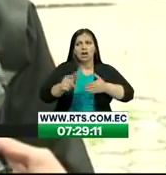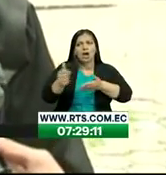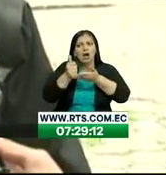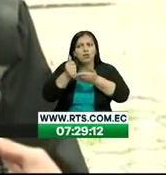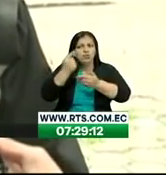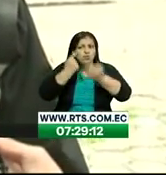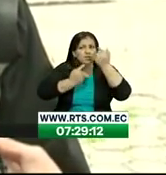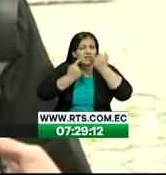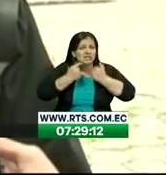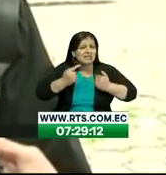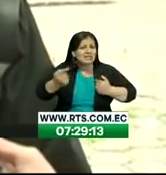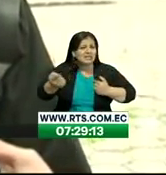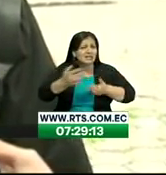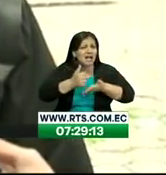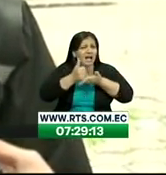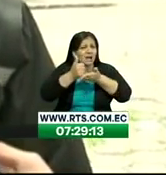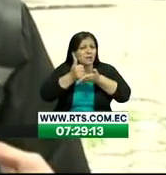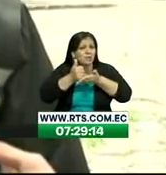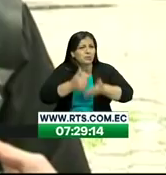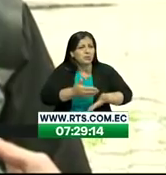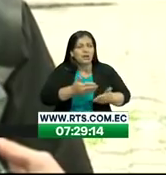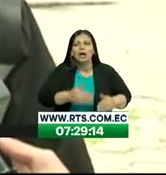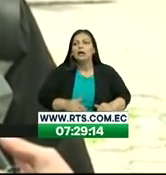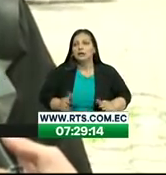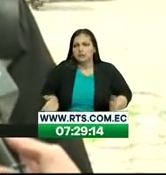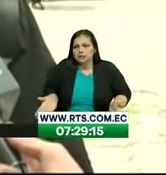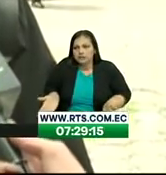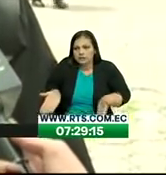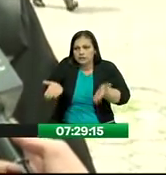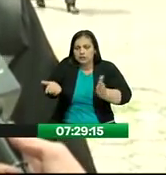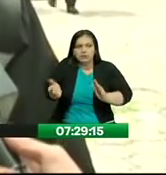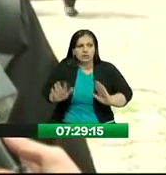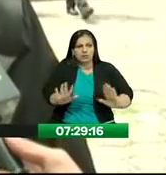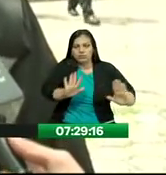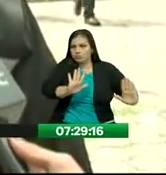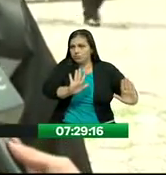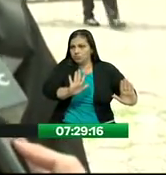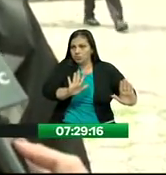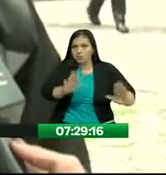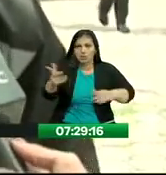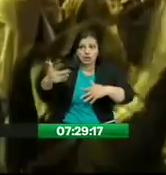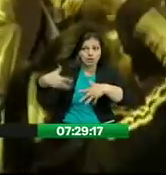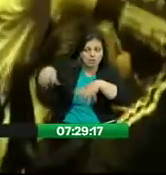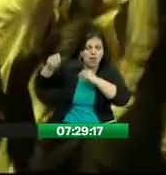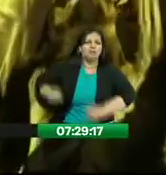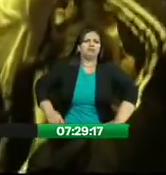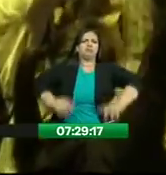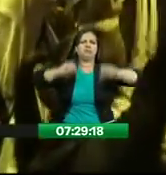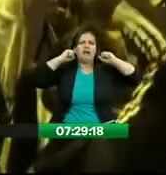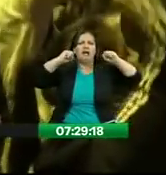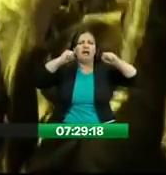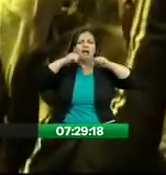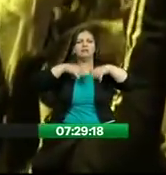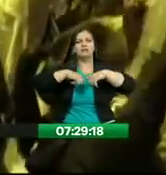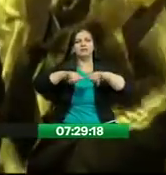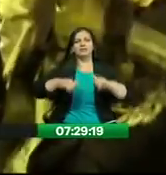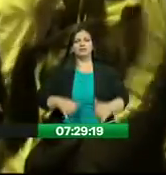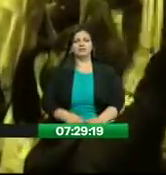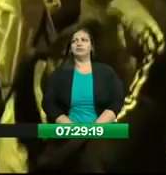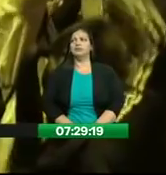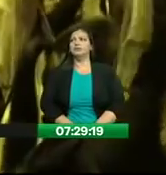zonas neutrales con el objetivo de atender, como digo, a las personas de atención prioritaria.